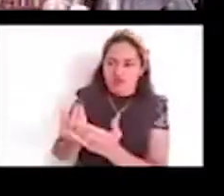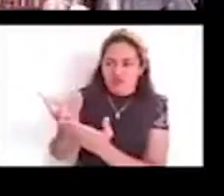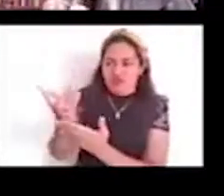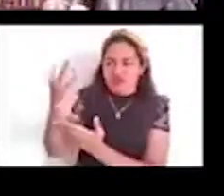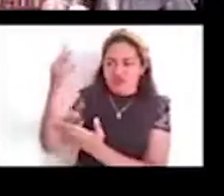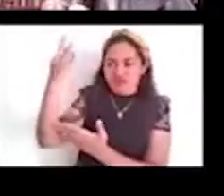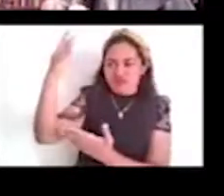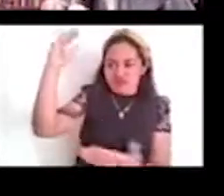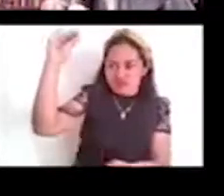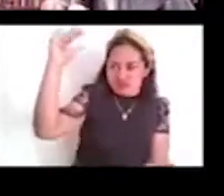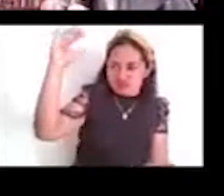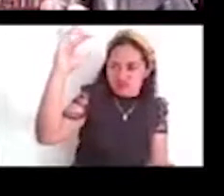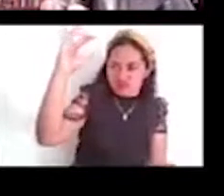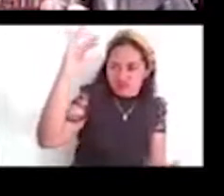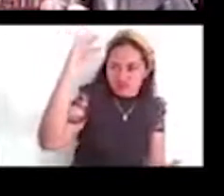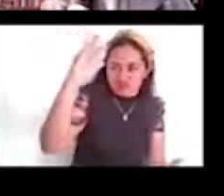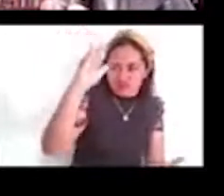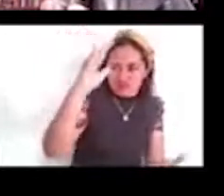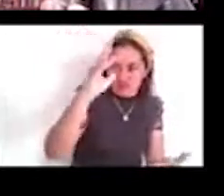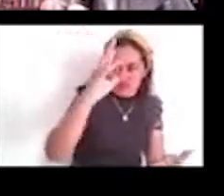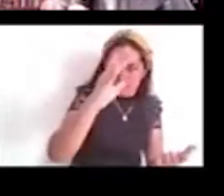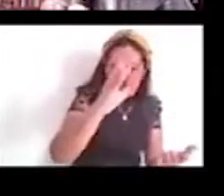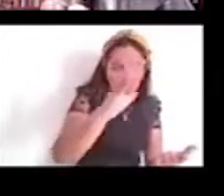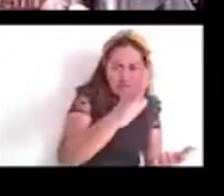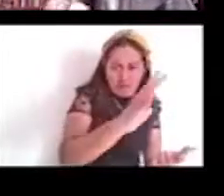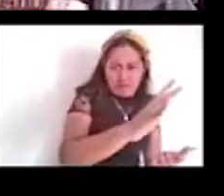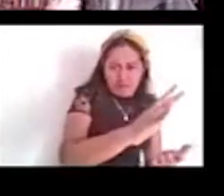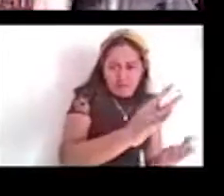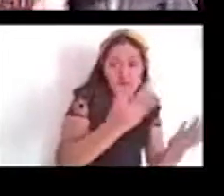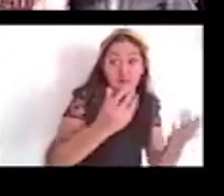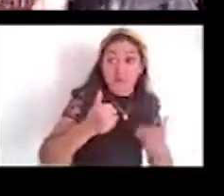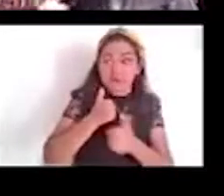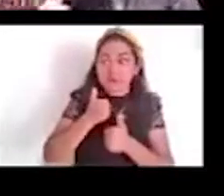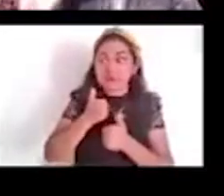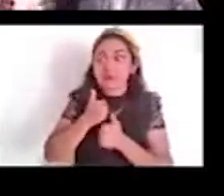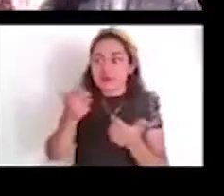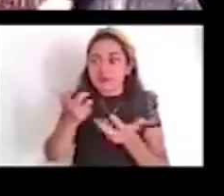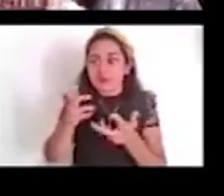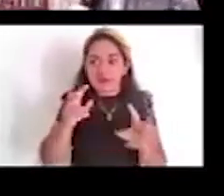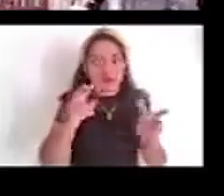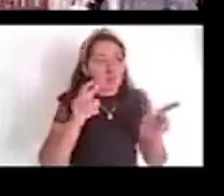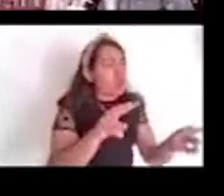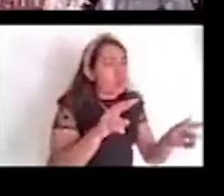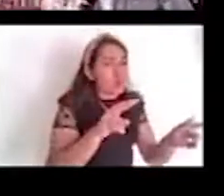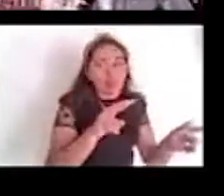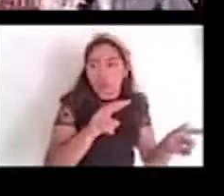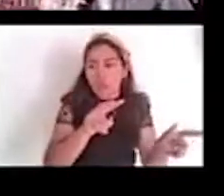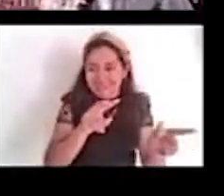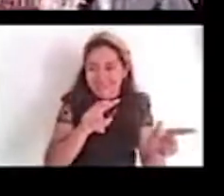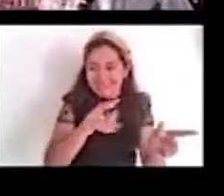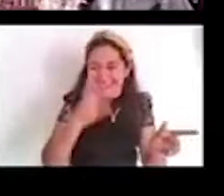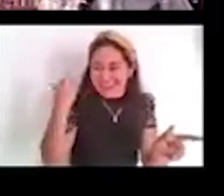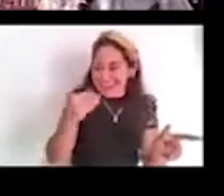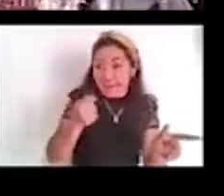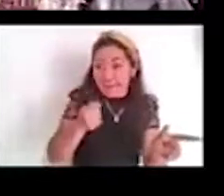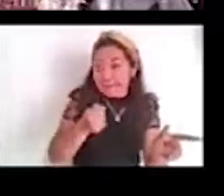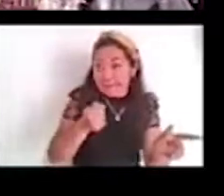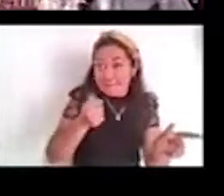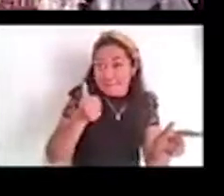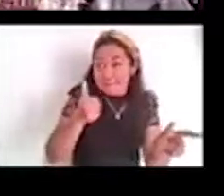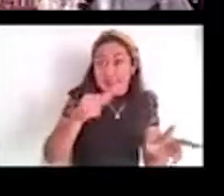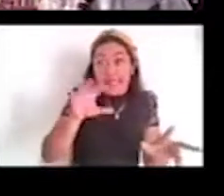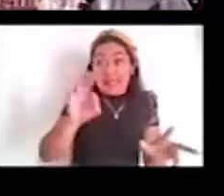del estuco, y que los soldados, en estos primeros encuentros con las ciudades, creyeron que